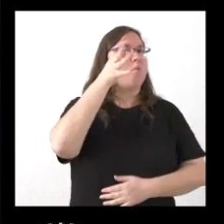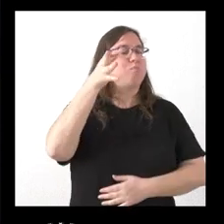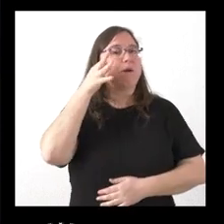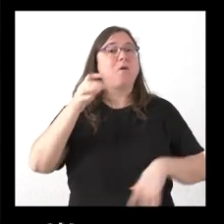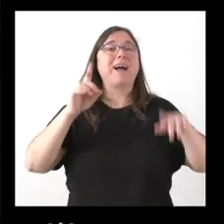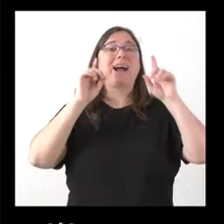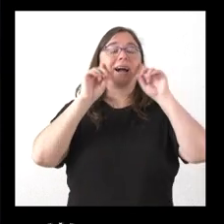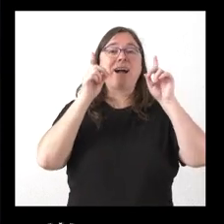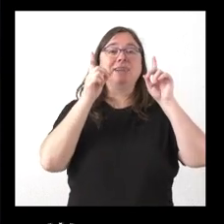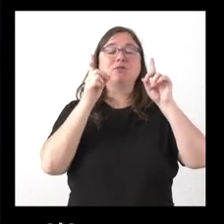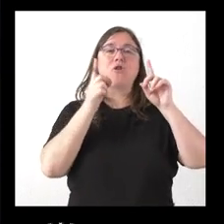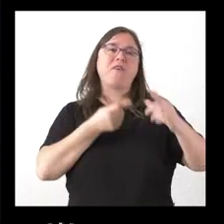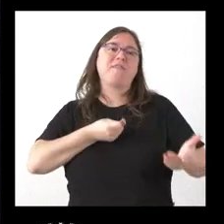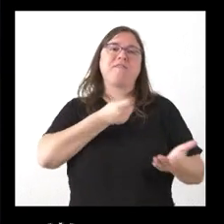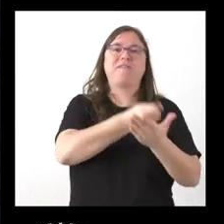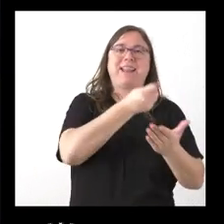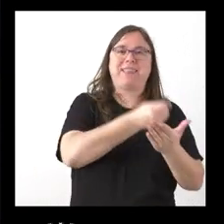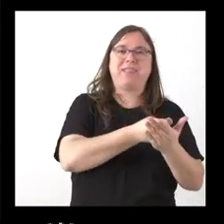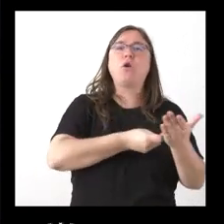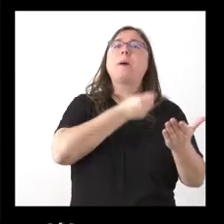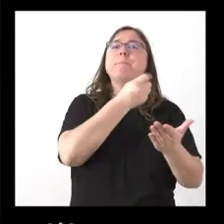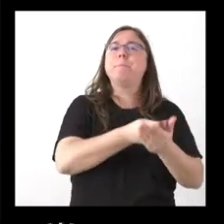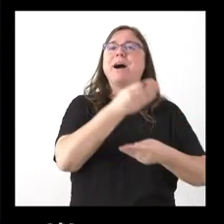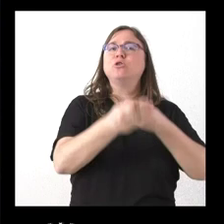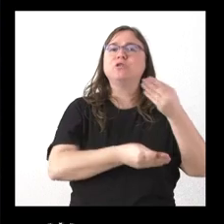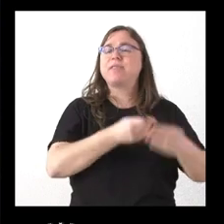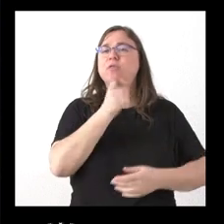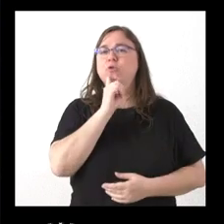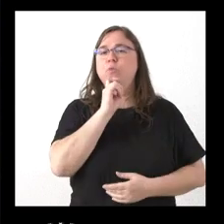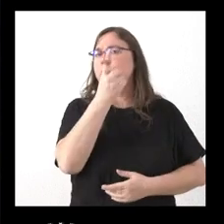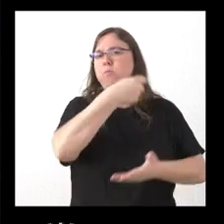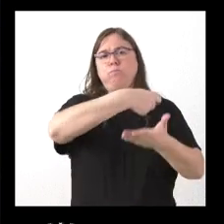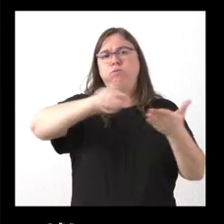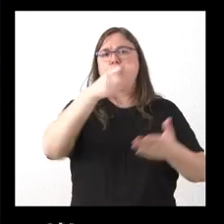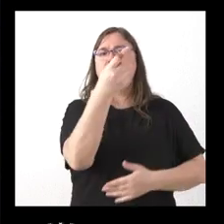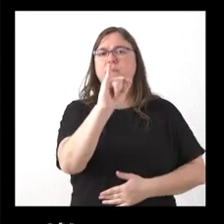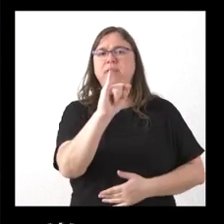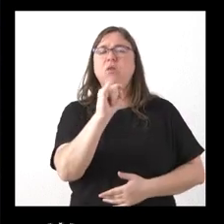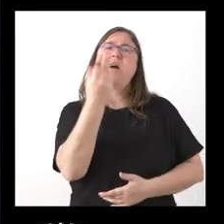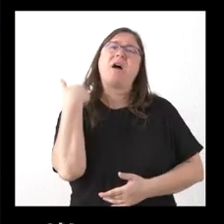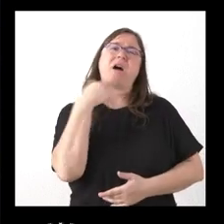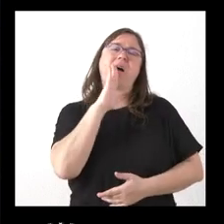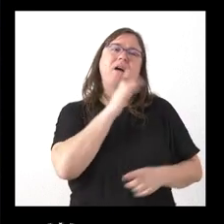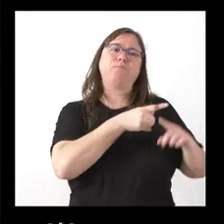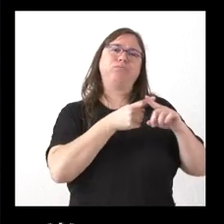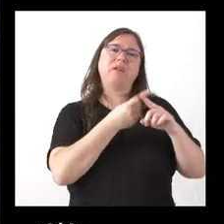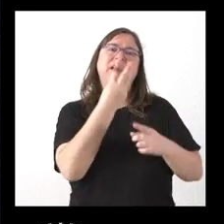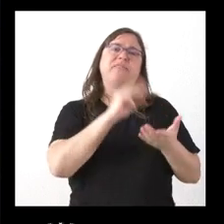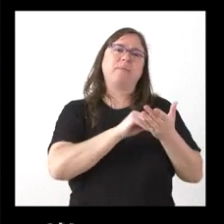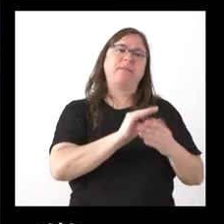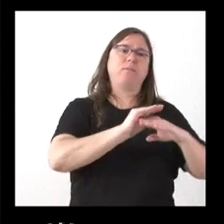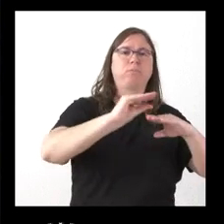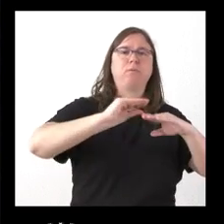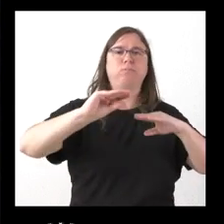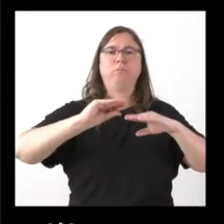de la financiación incondicionada el pago se realice se materialice de una sola vez y no en tres plazos como venía siendo en años